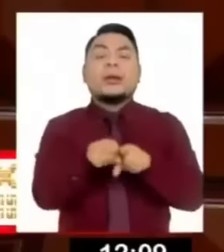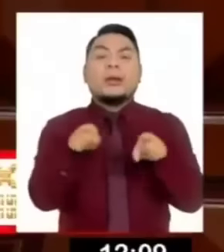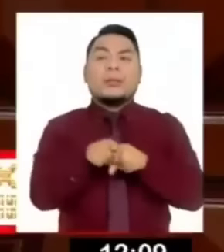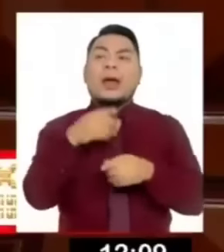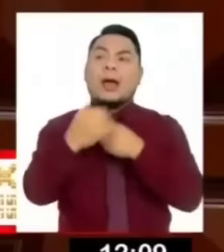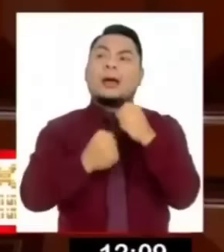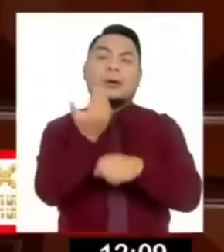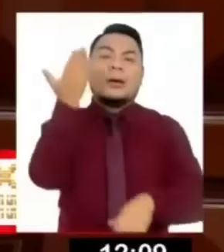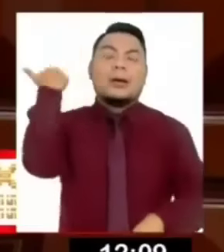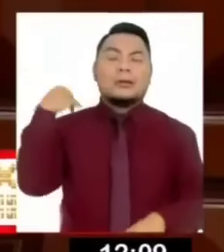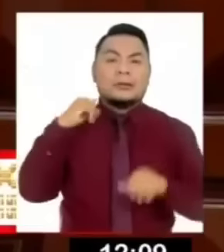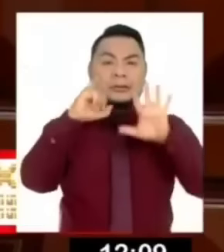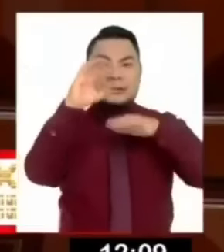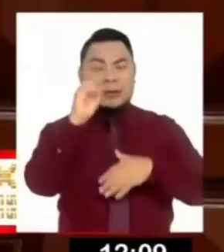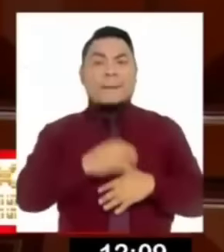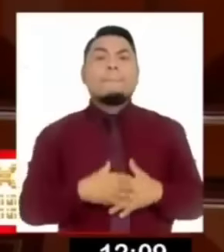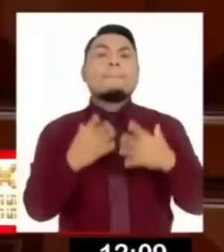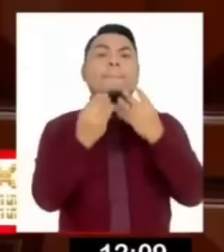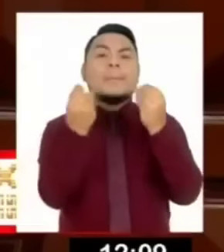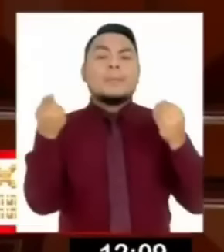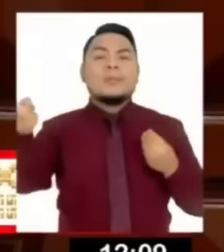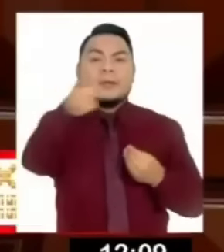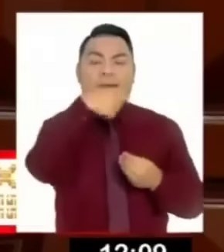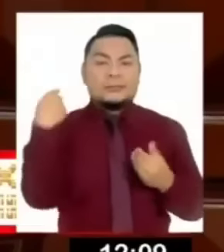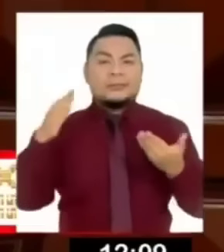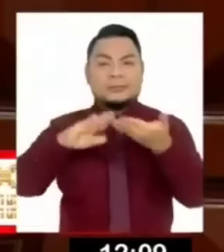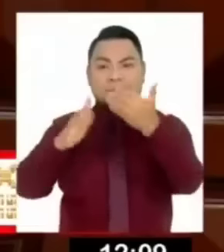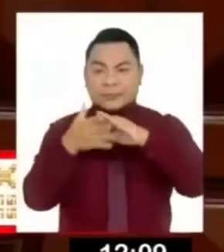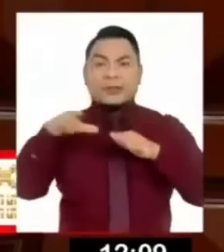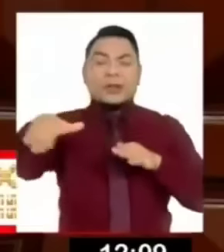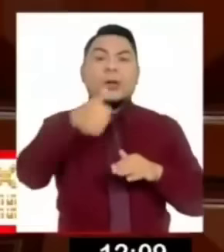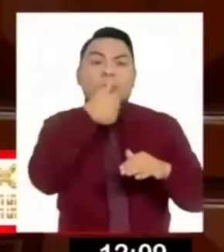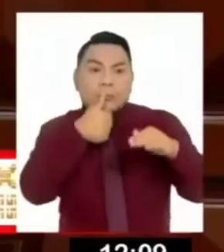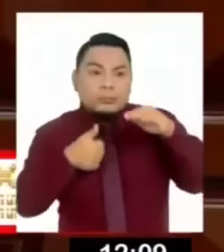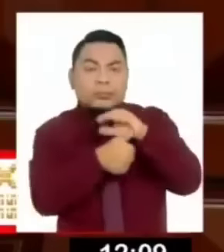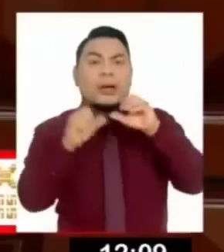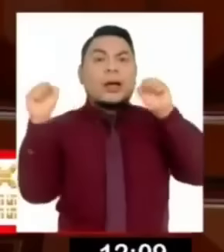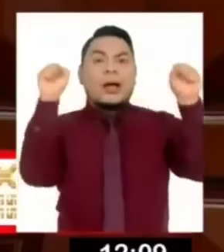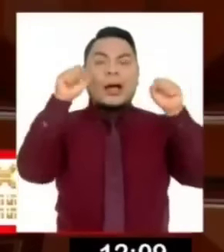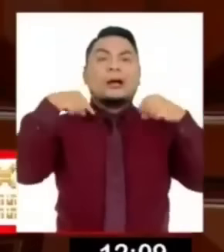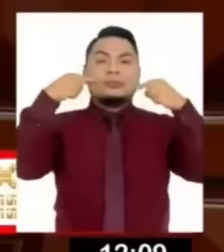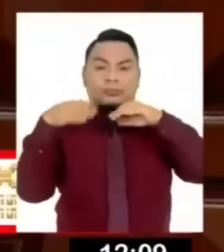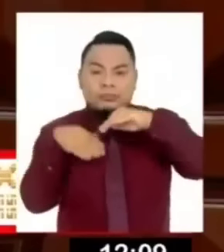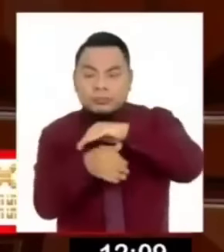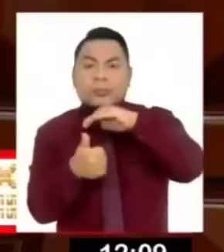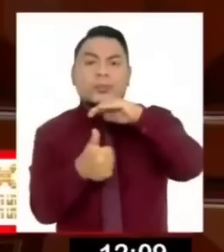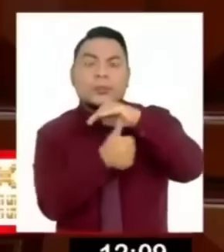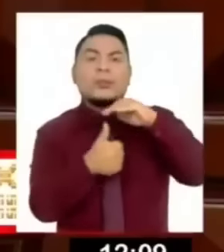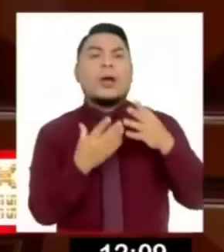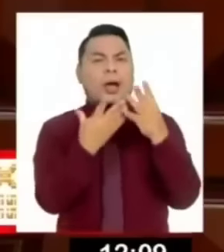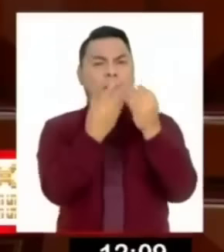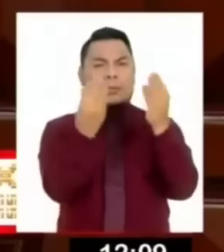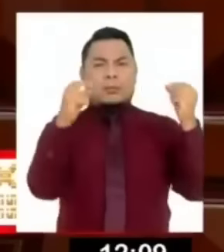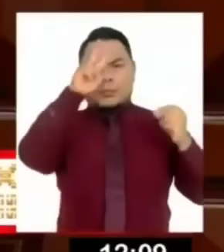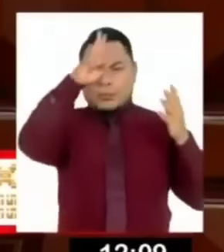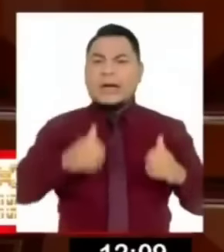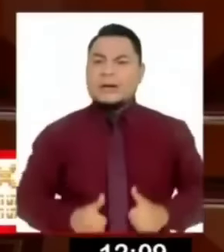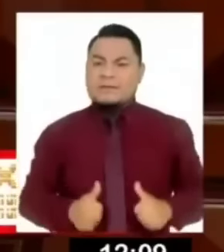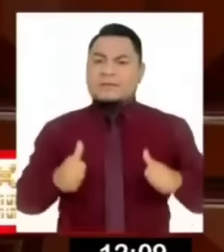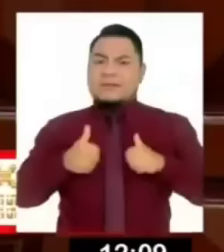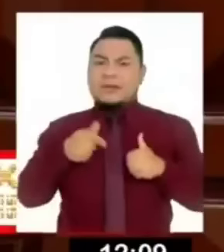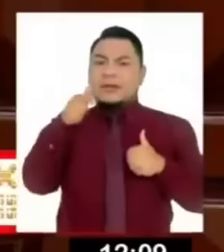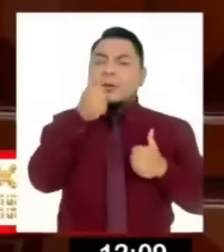años 60, muchas haciendas se vendían con campesinos adentro. Incontables peruanos seguíamos